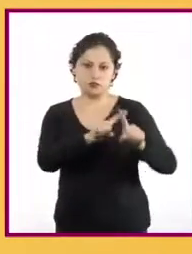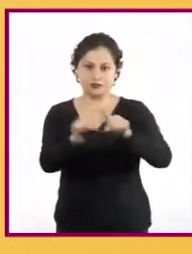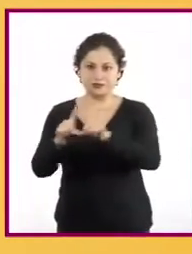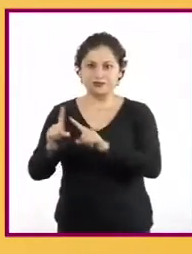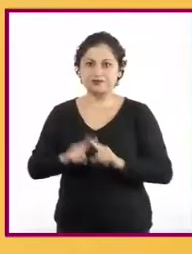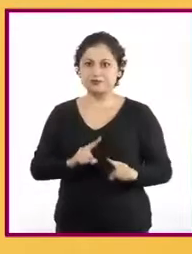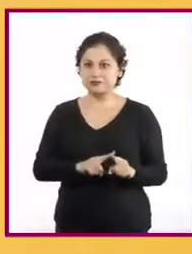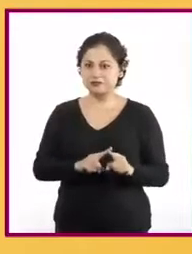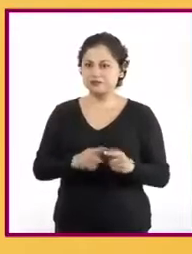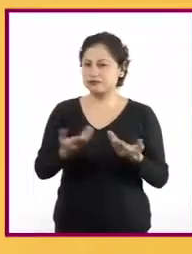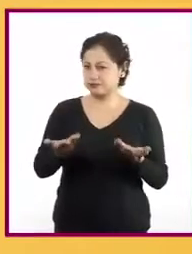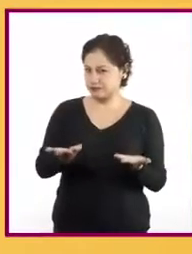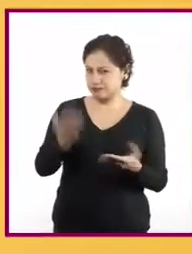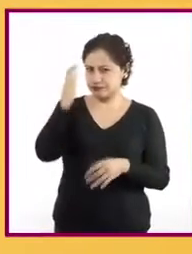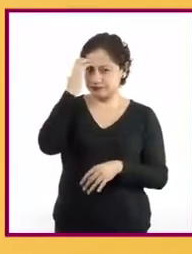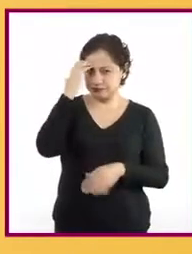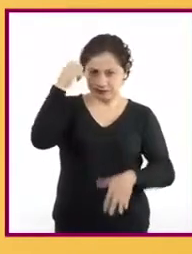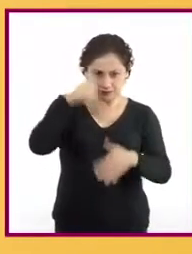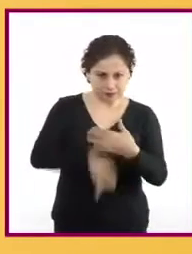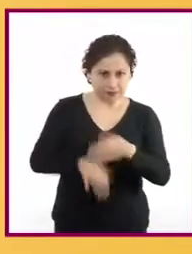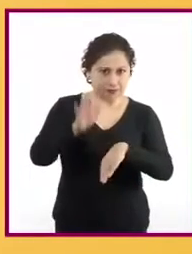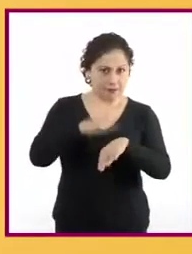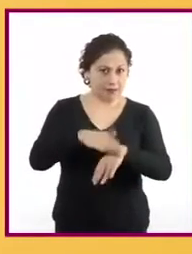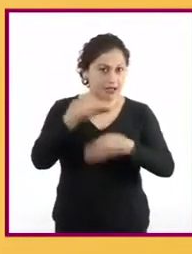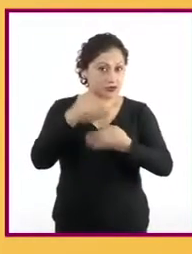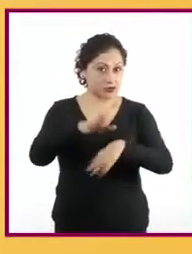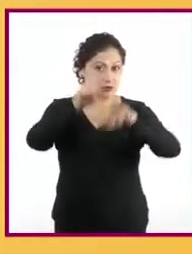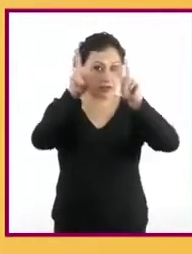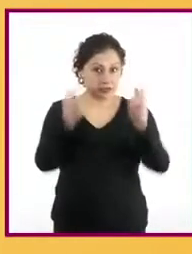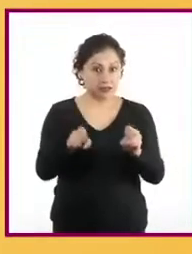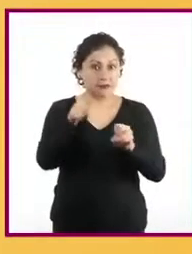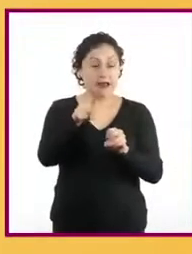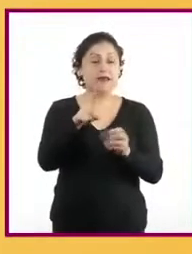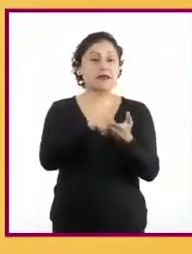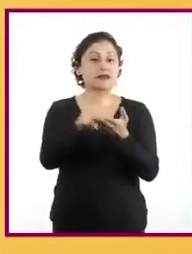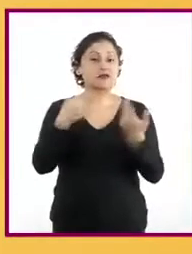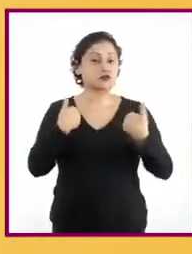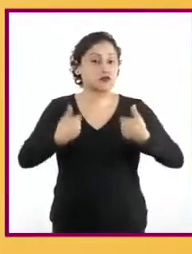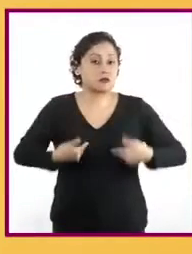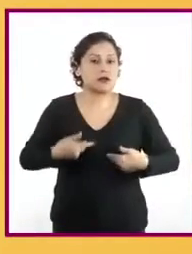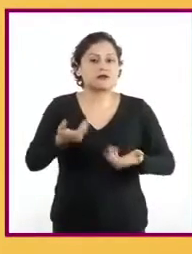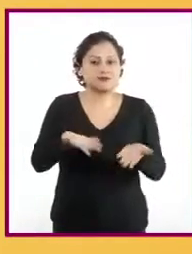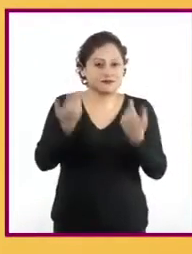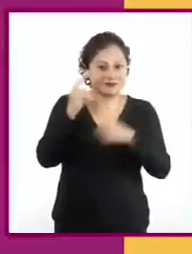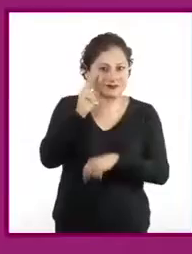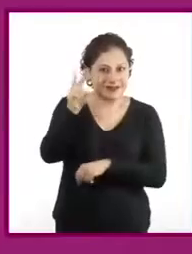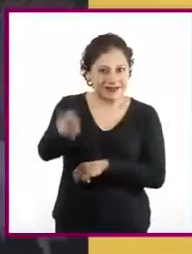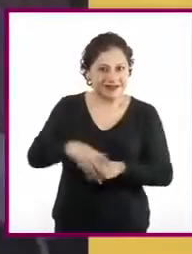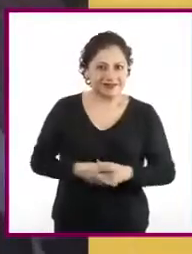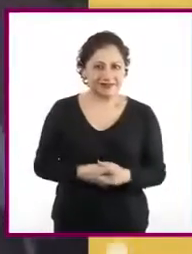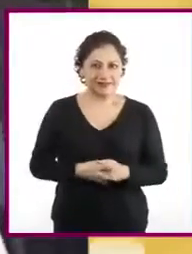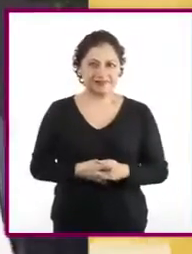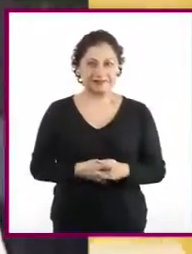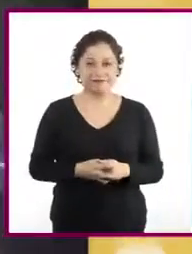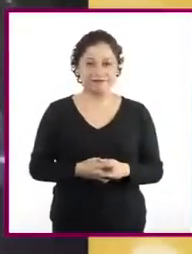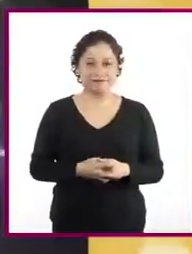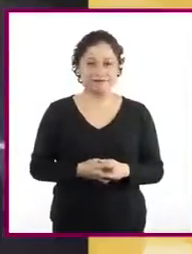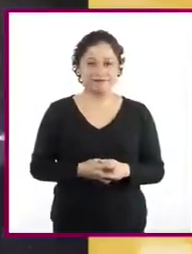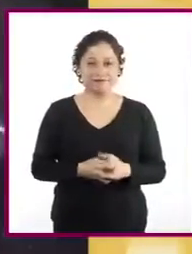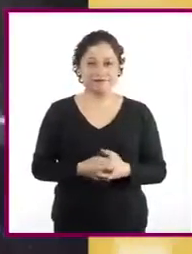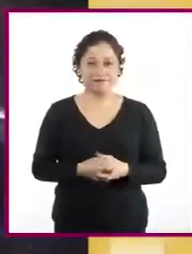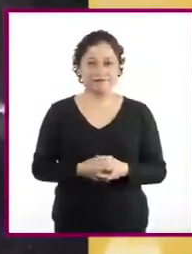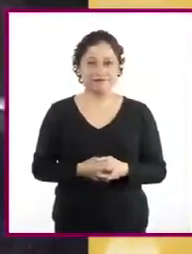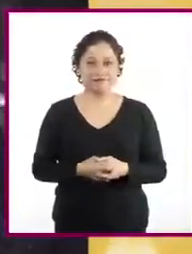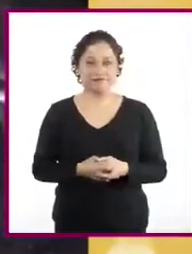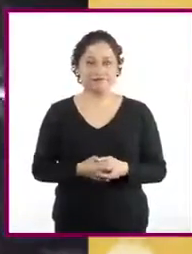reflexionando acerca de los cambios en los derechos humanos, los invitamos a ver el siguiente video. Como mexicanos